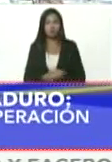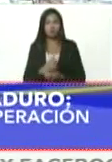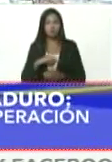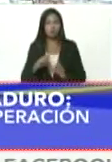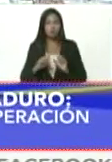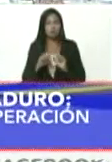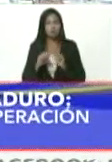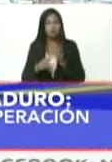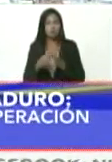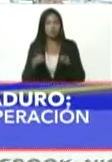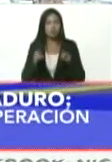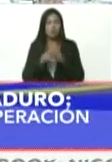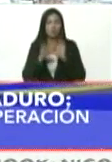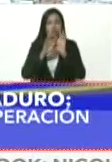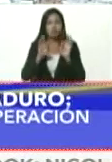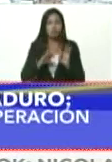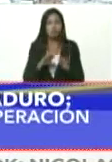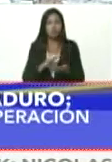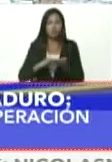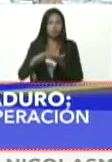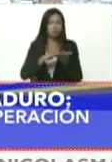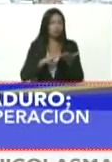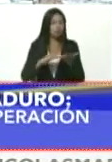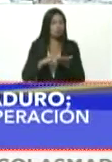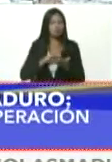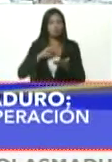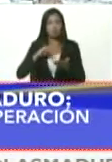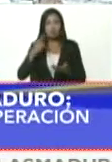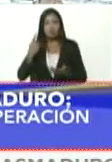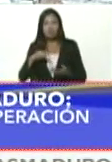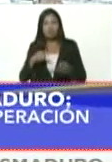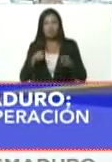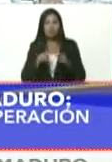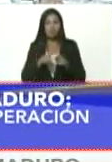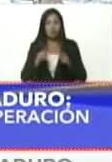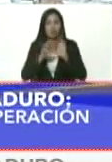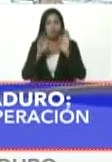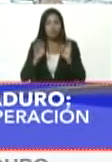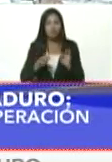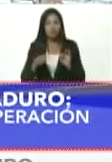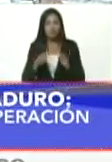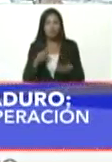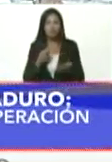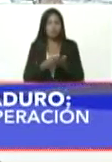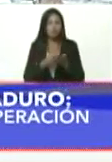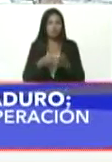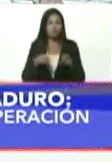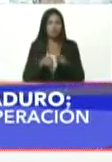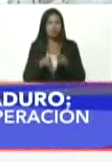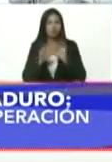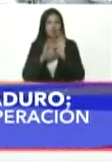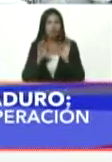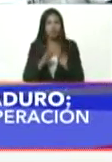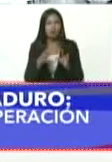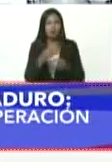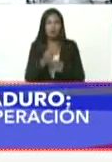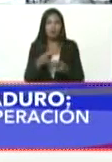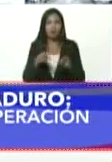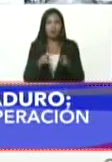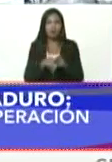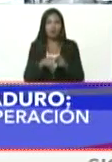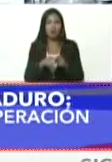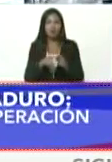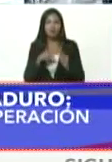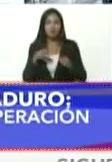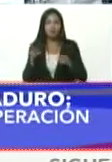avanzando. Ahora con la resolución que vamos a tener, las soluciones para el financiamiento, estoy seguro que esto va a agarrar una